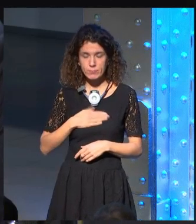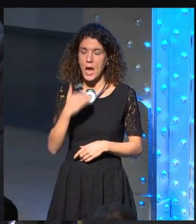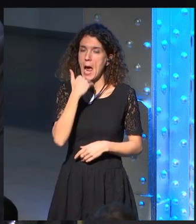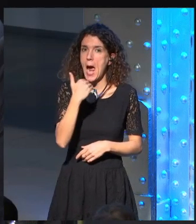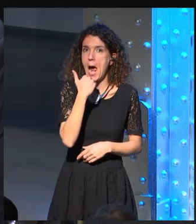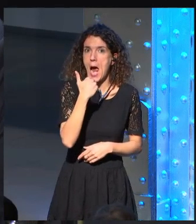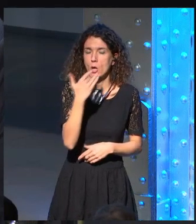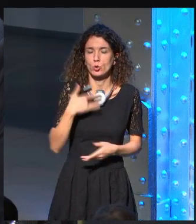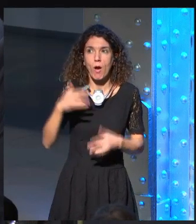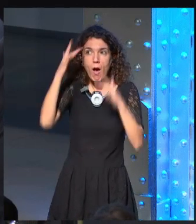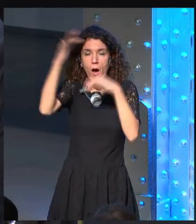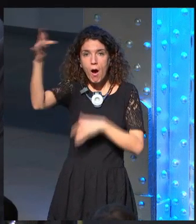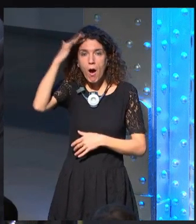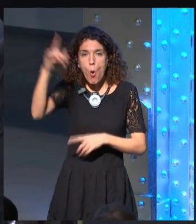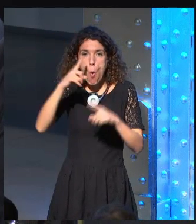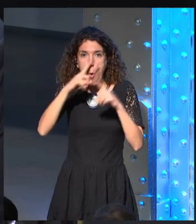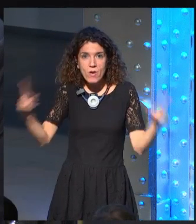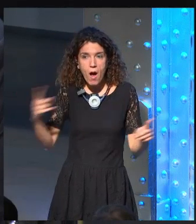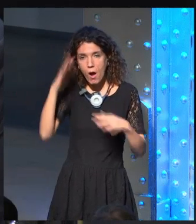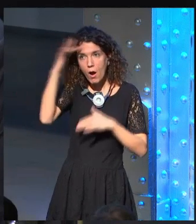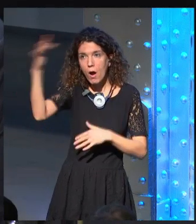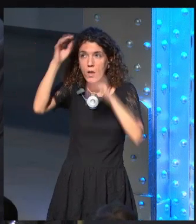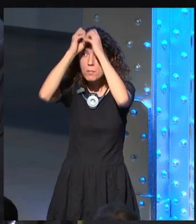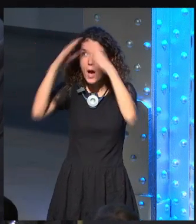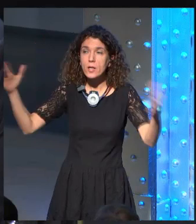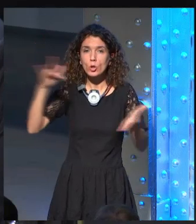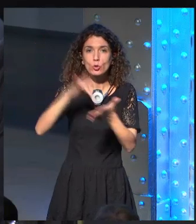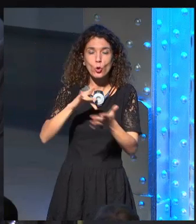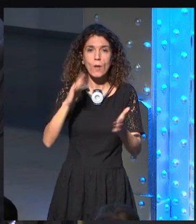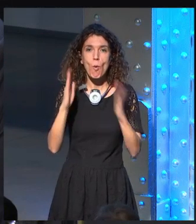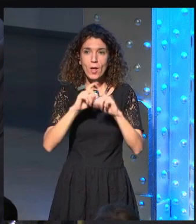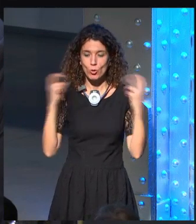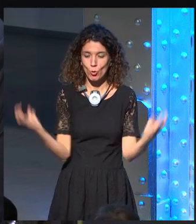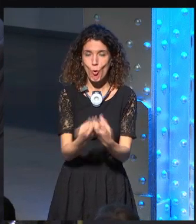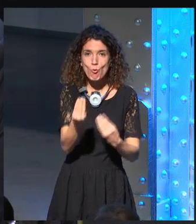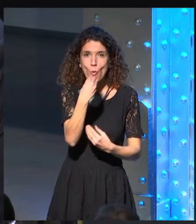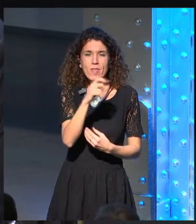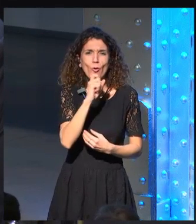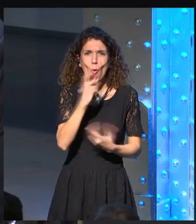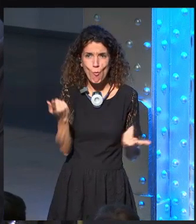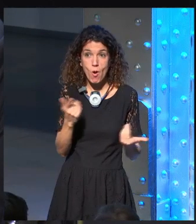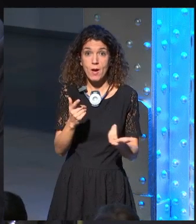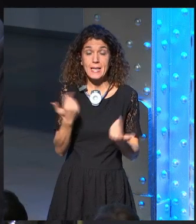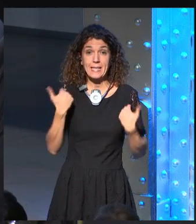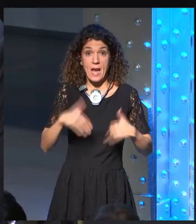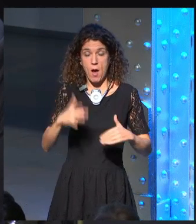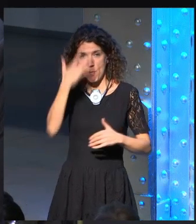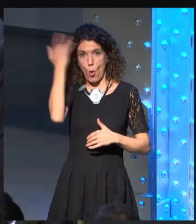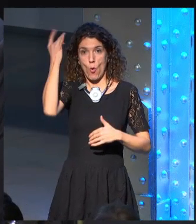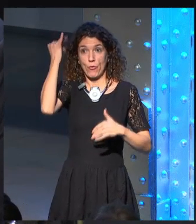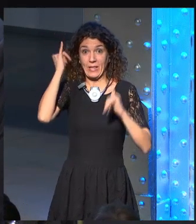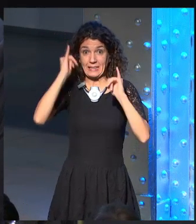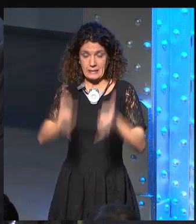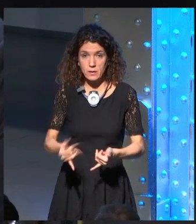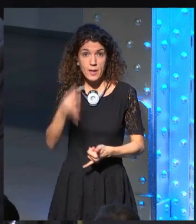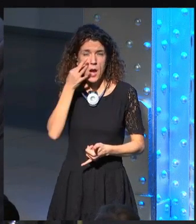algo con lo que llevo soñando casi un año. He imaginado tantas veces cómo sería esta comida que ahora que por fin estoy aquí no parece